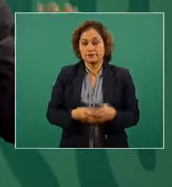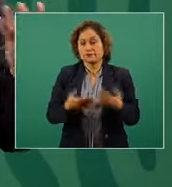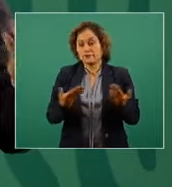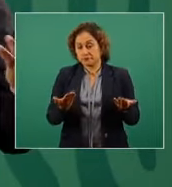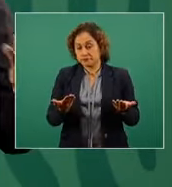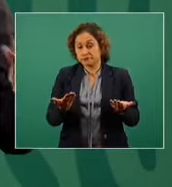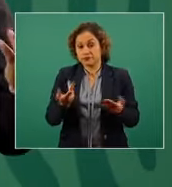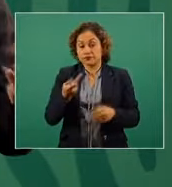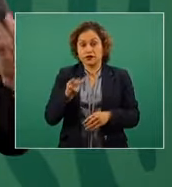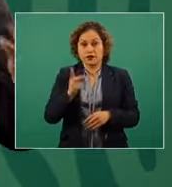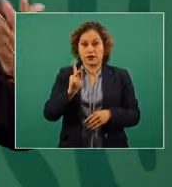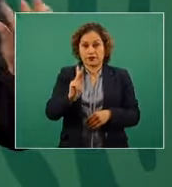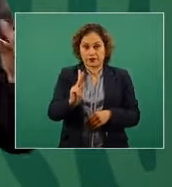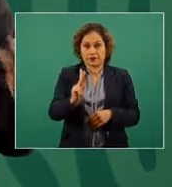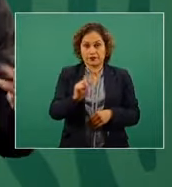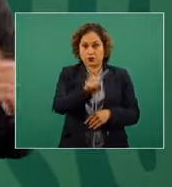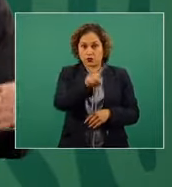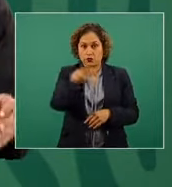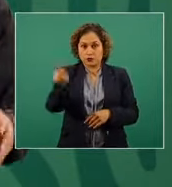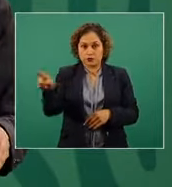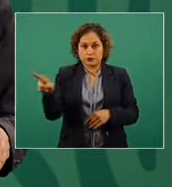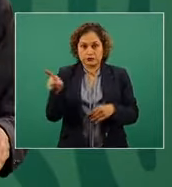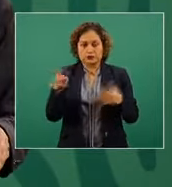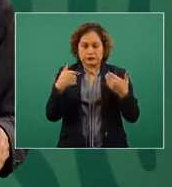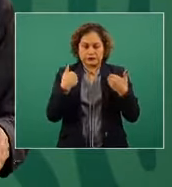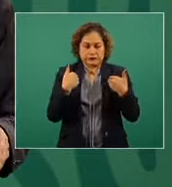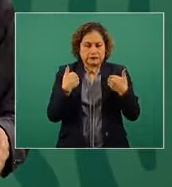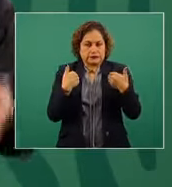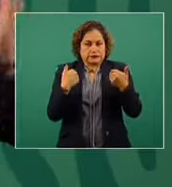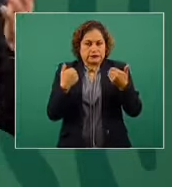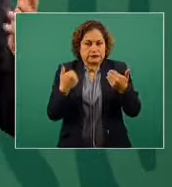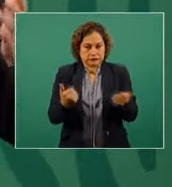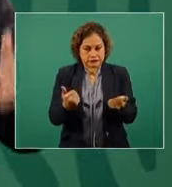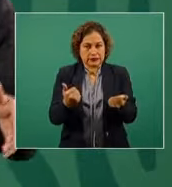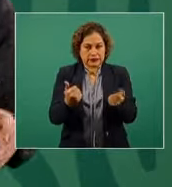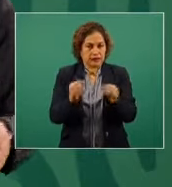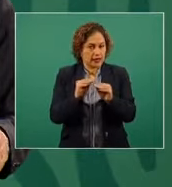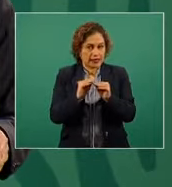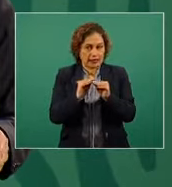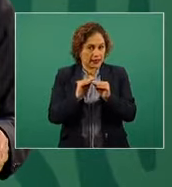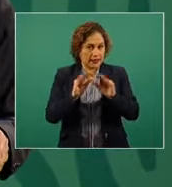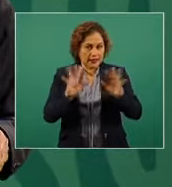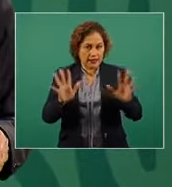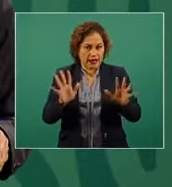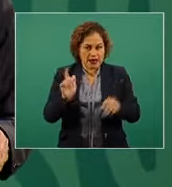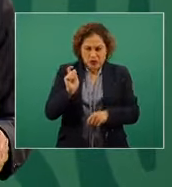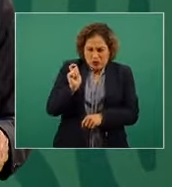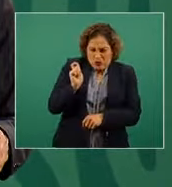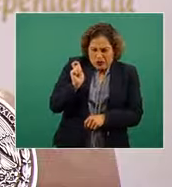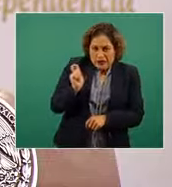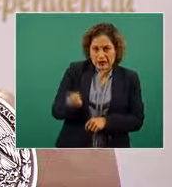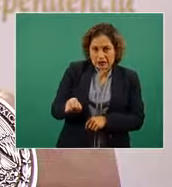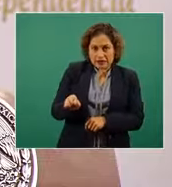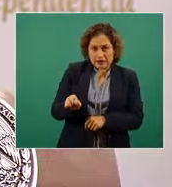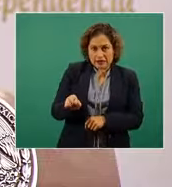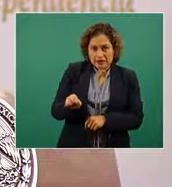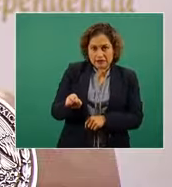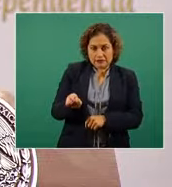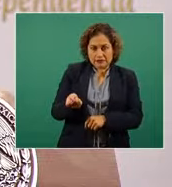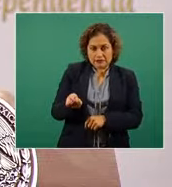para que se entienda mejor lo que está en el fondo, ¿por qué